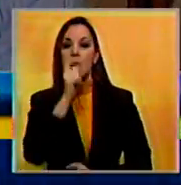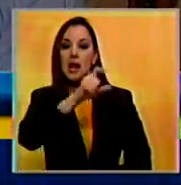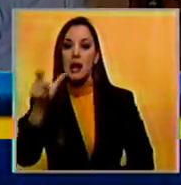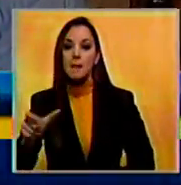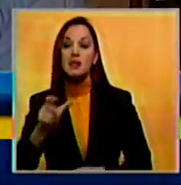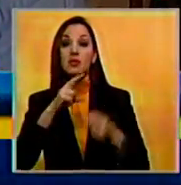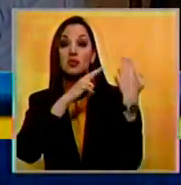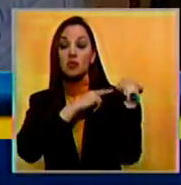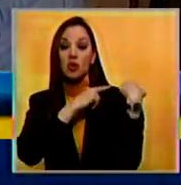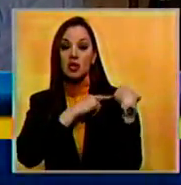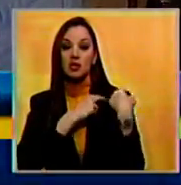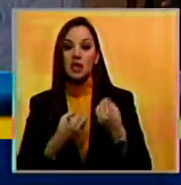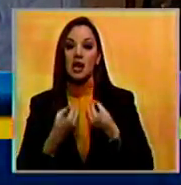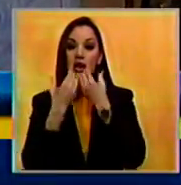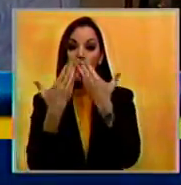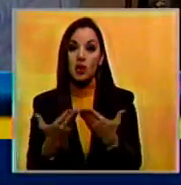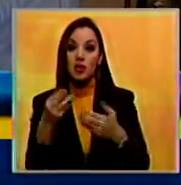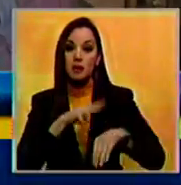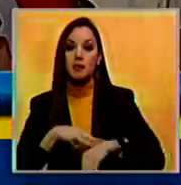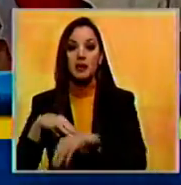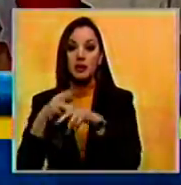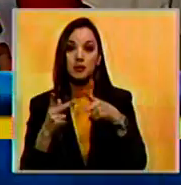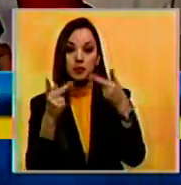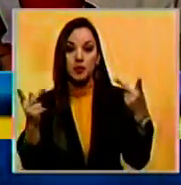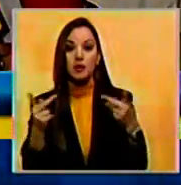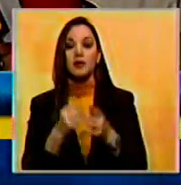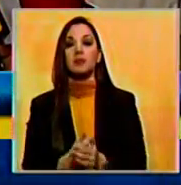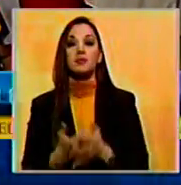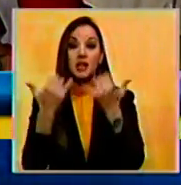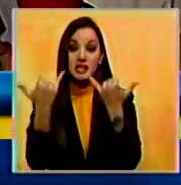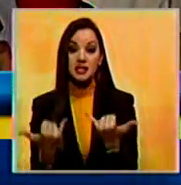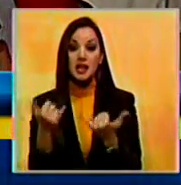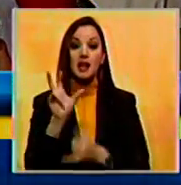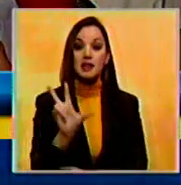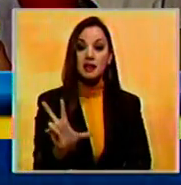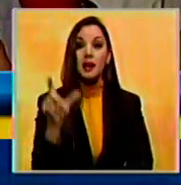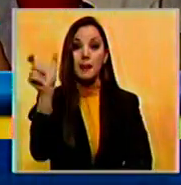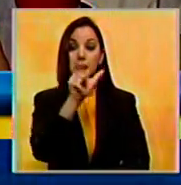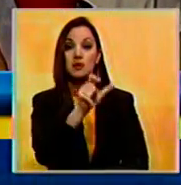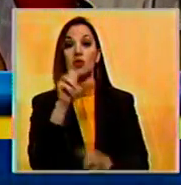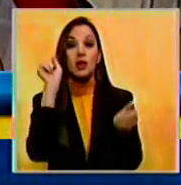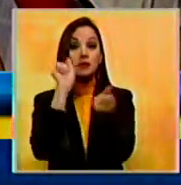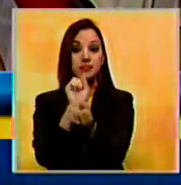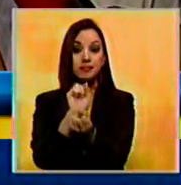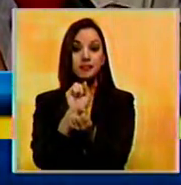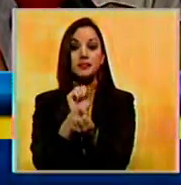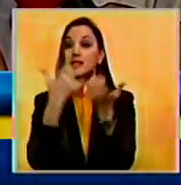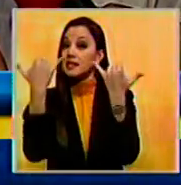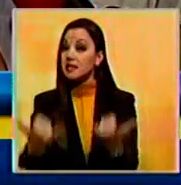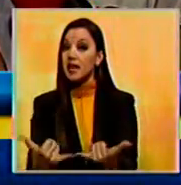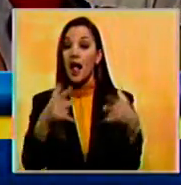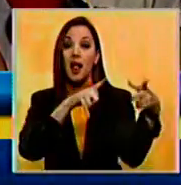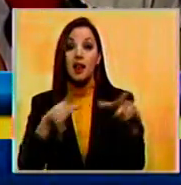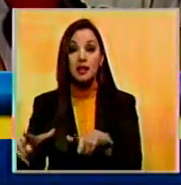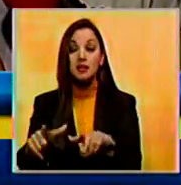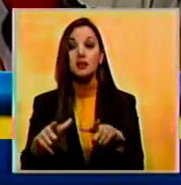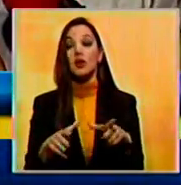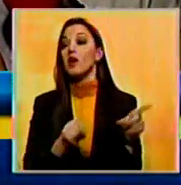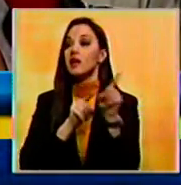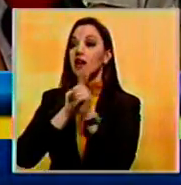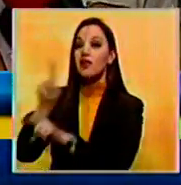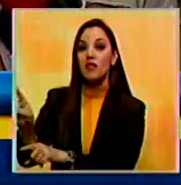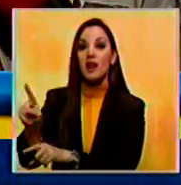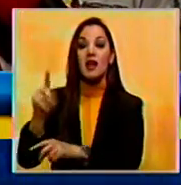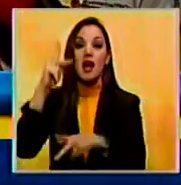a las órdenes del Ministerio Público. Y hay tres detenidos que ya están listos para que cumplan